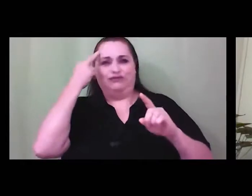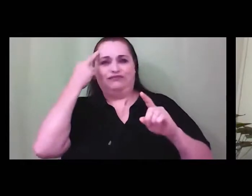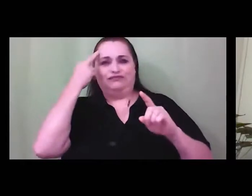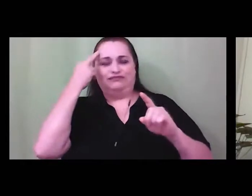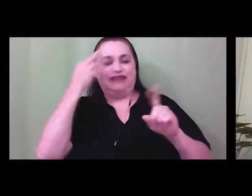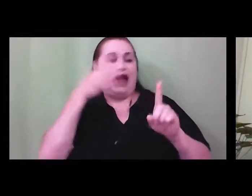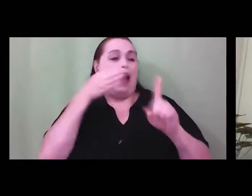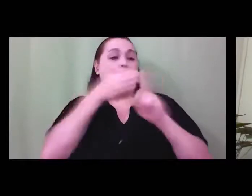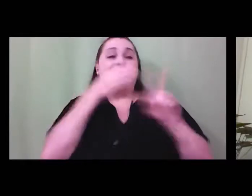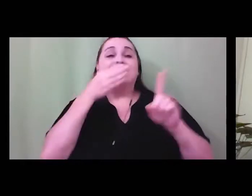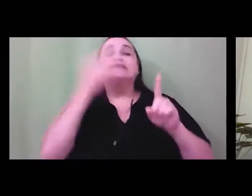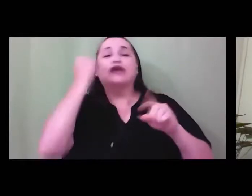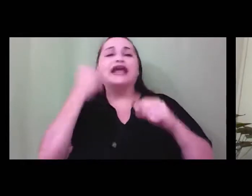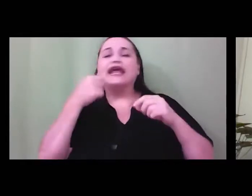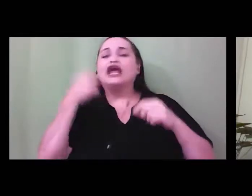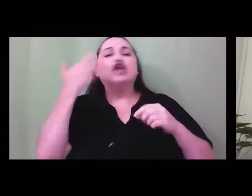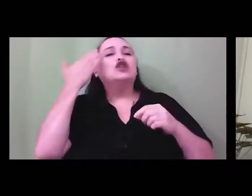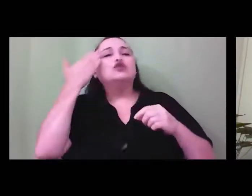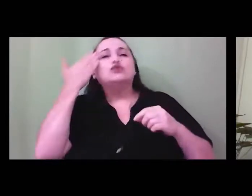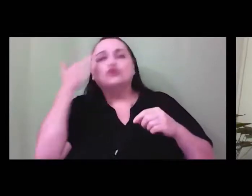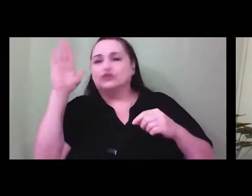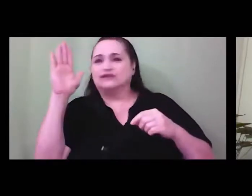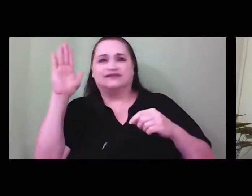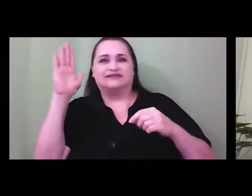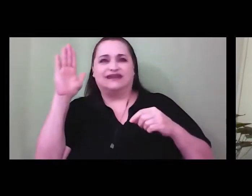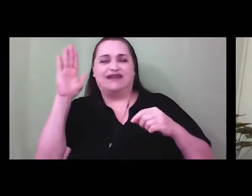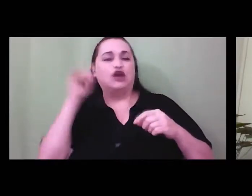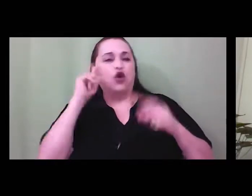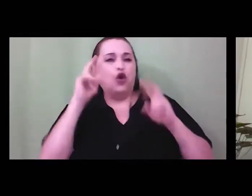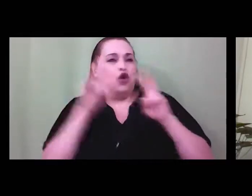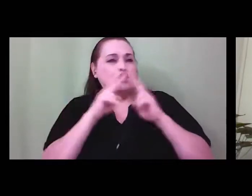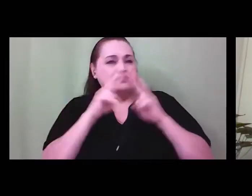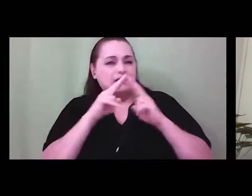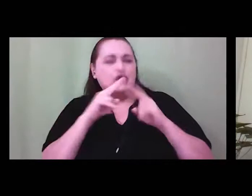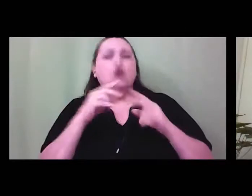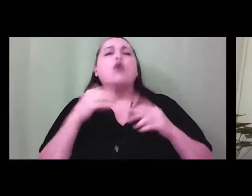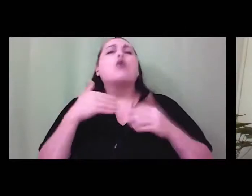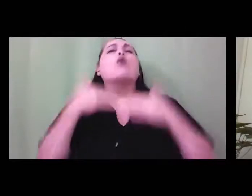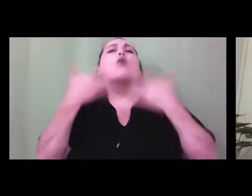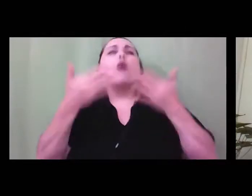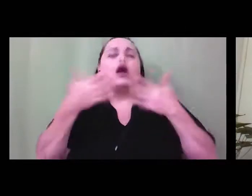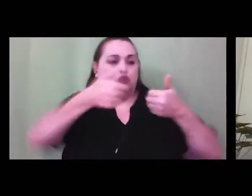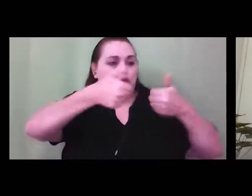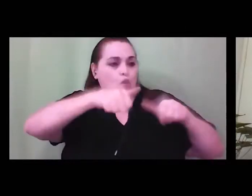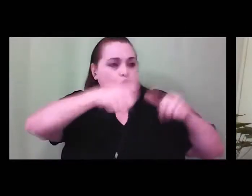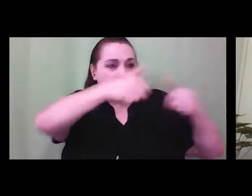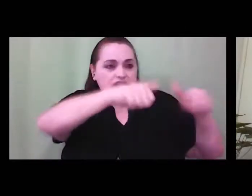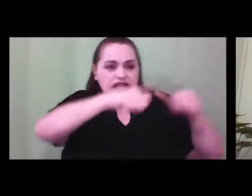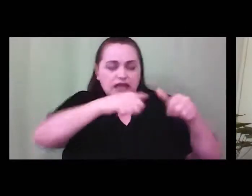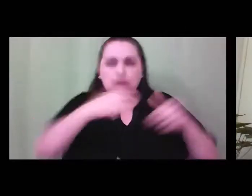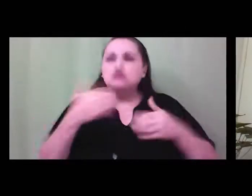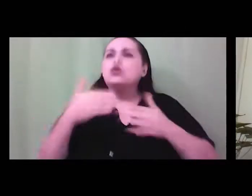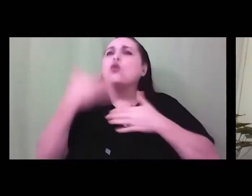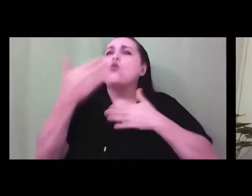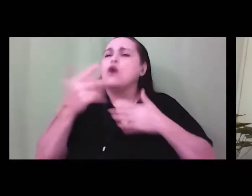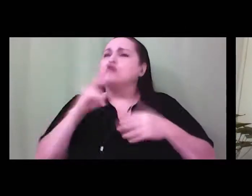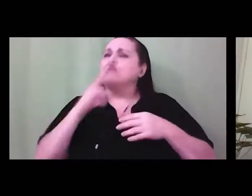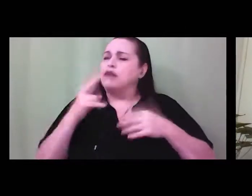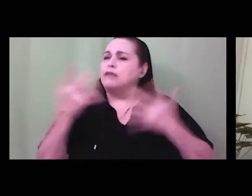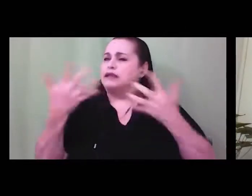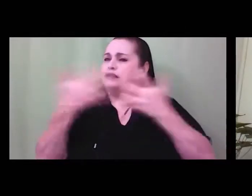por desconocimiento de en cuánto realmente coincidimos y en cuánto realmente nos